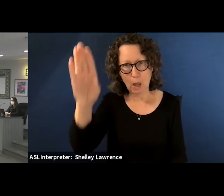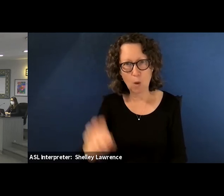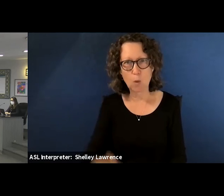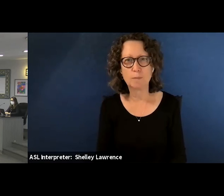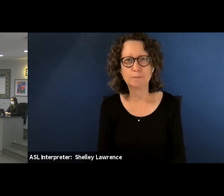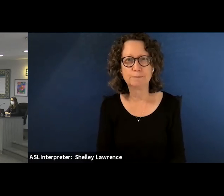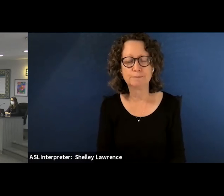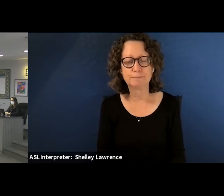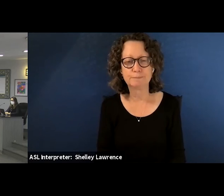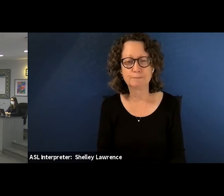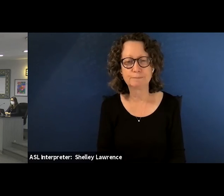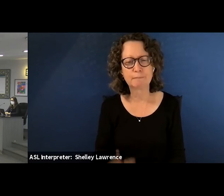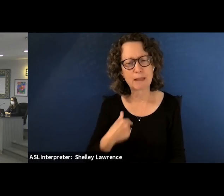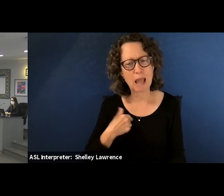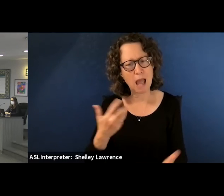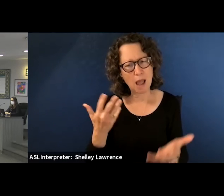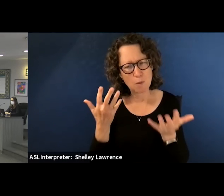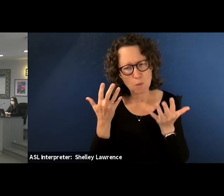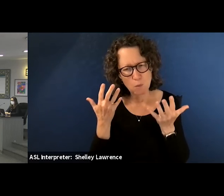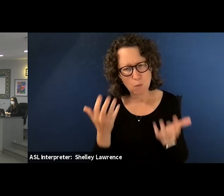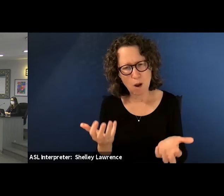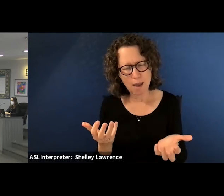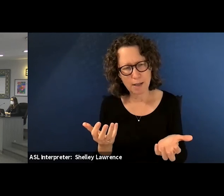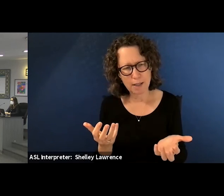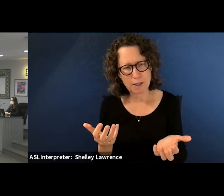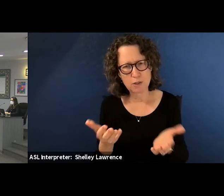Hola. Yo quería